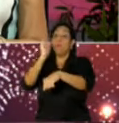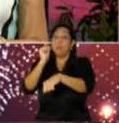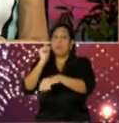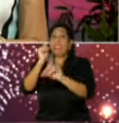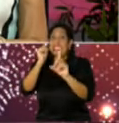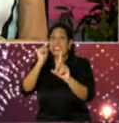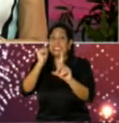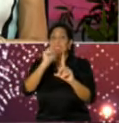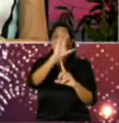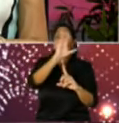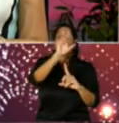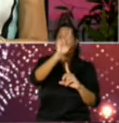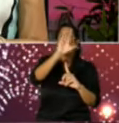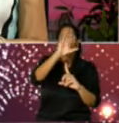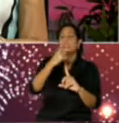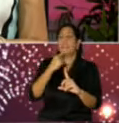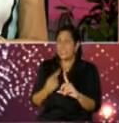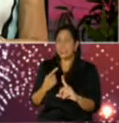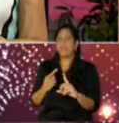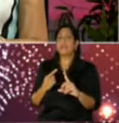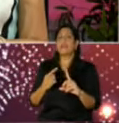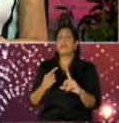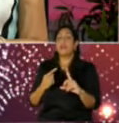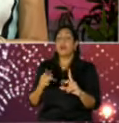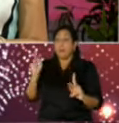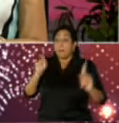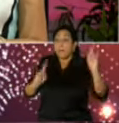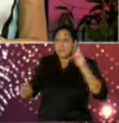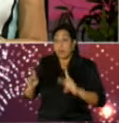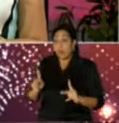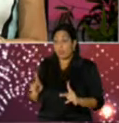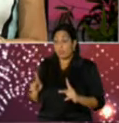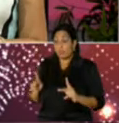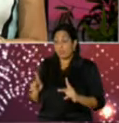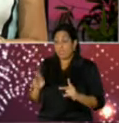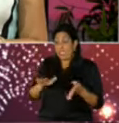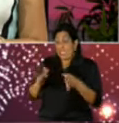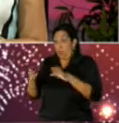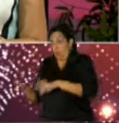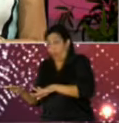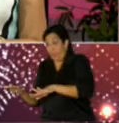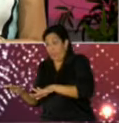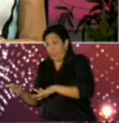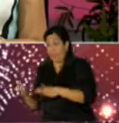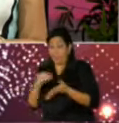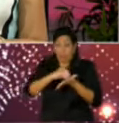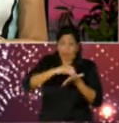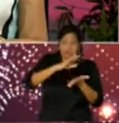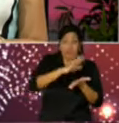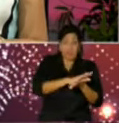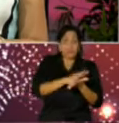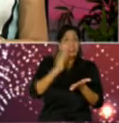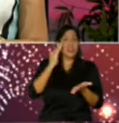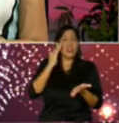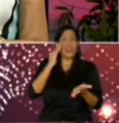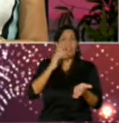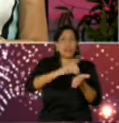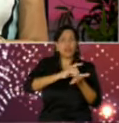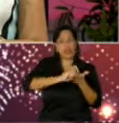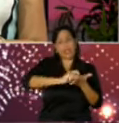CDC se adjudica de que los pacientes que mueren y que en el certificado de defunción se establece